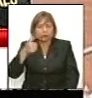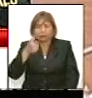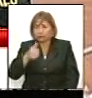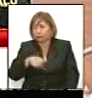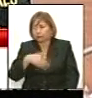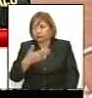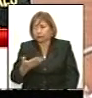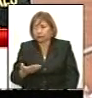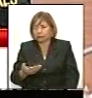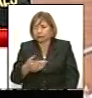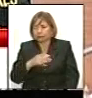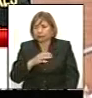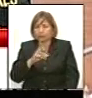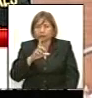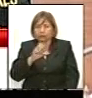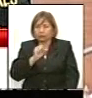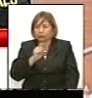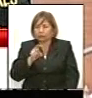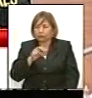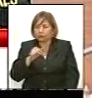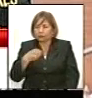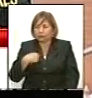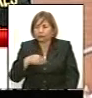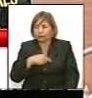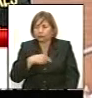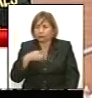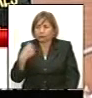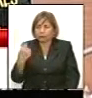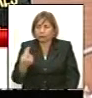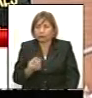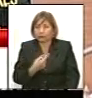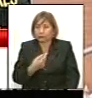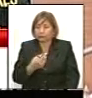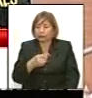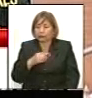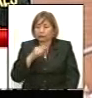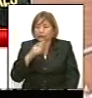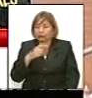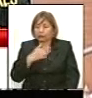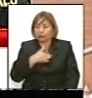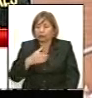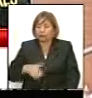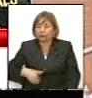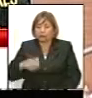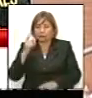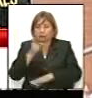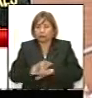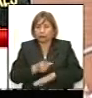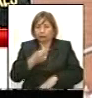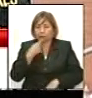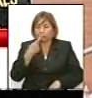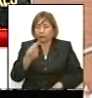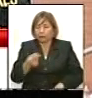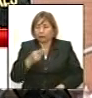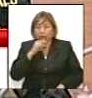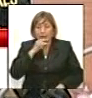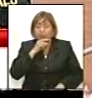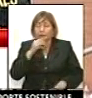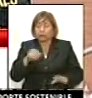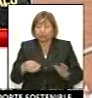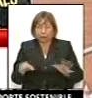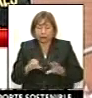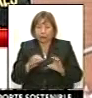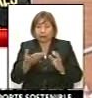entró, ni el congresista Lezcano, ni su familia, ni tampoco la señora que ha presentado la denuncia. Entonces lo menos que podemos hacer en